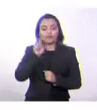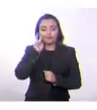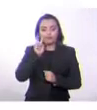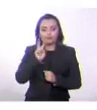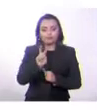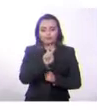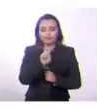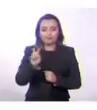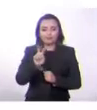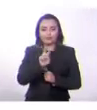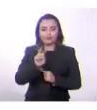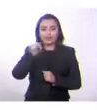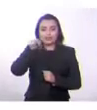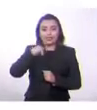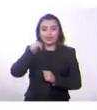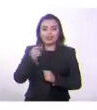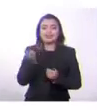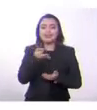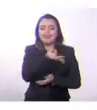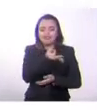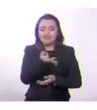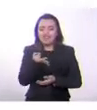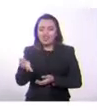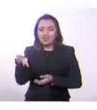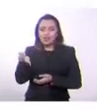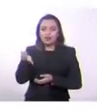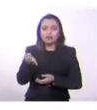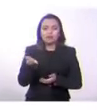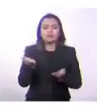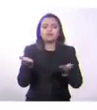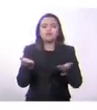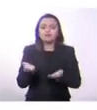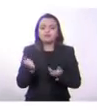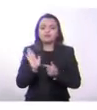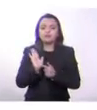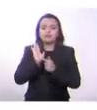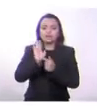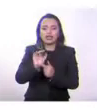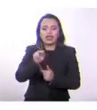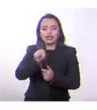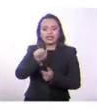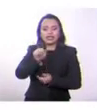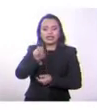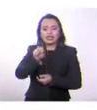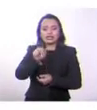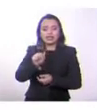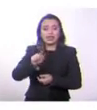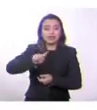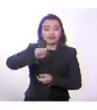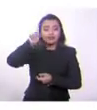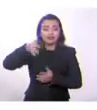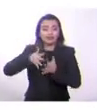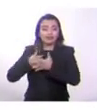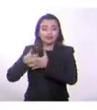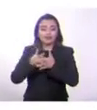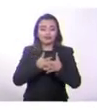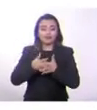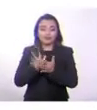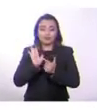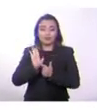NASA en California, que acaba de revelar que la Antártida Occidental perdió en 2006 una cantidad de hielo